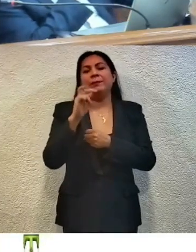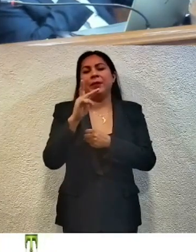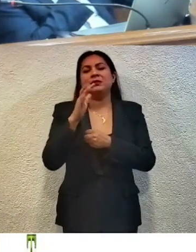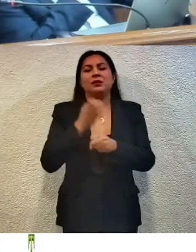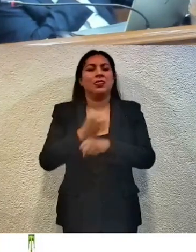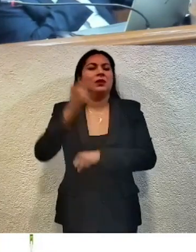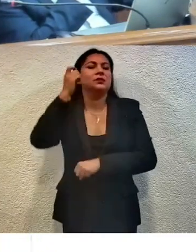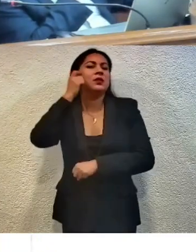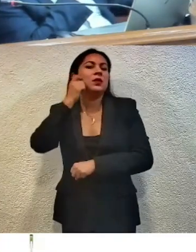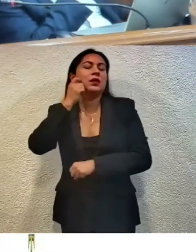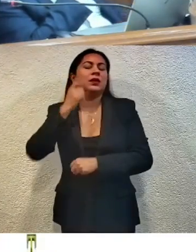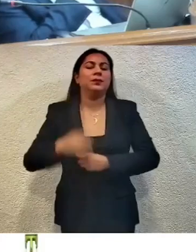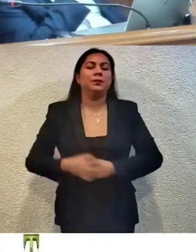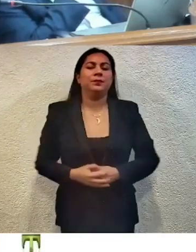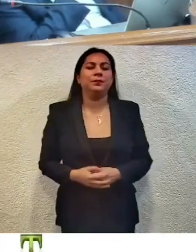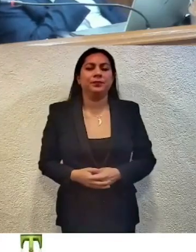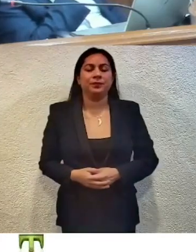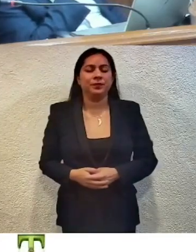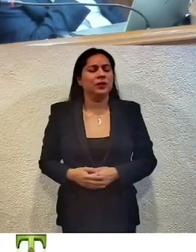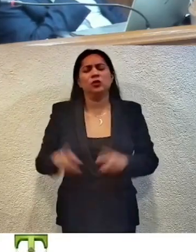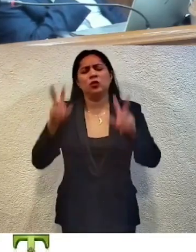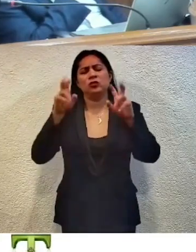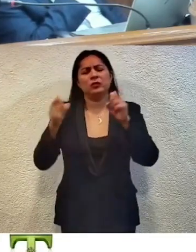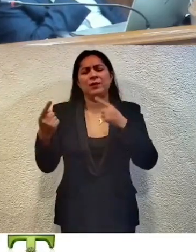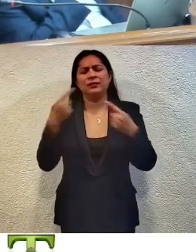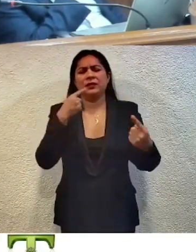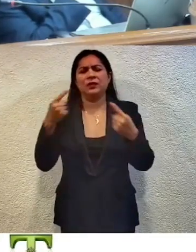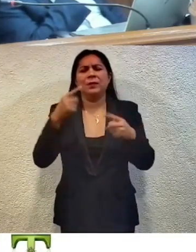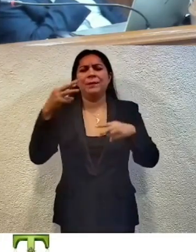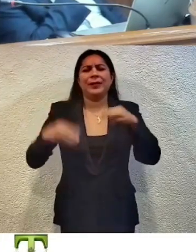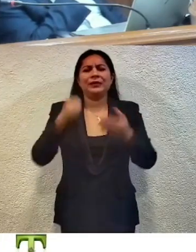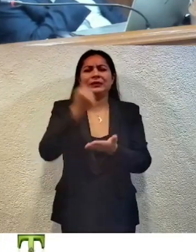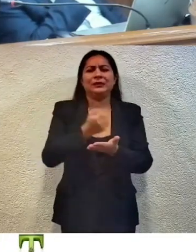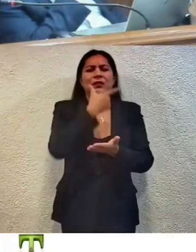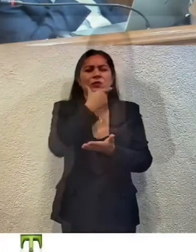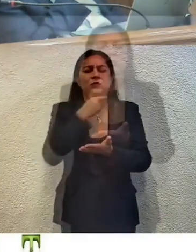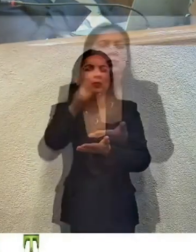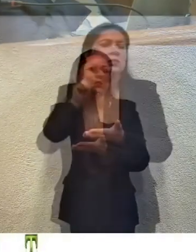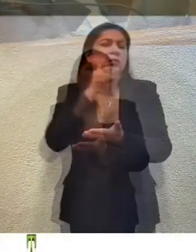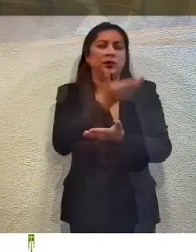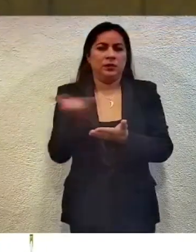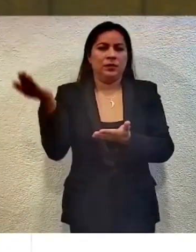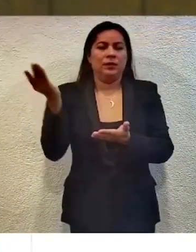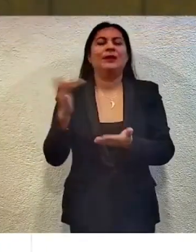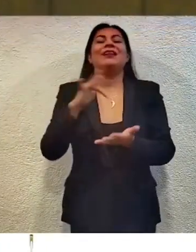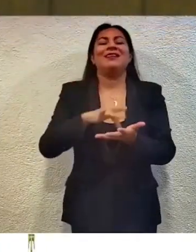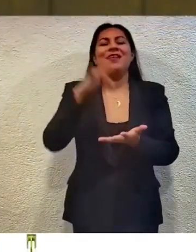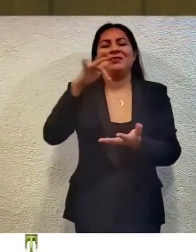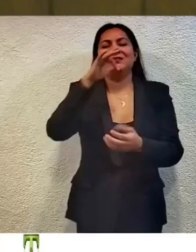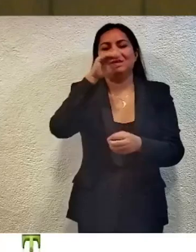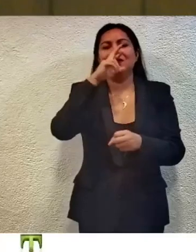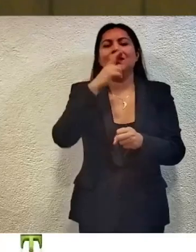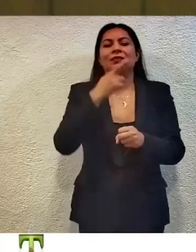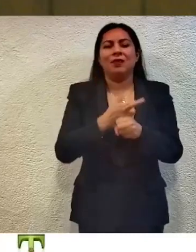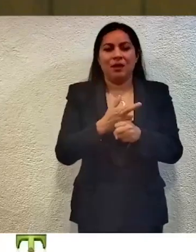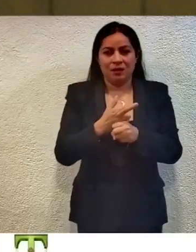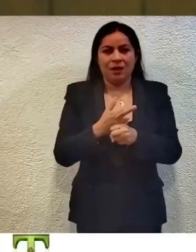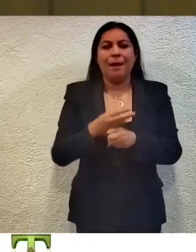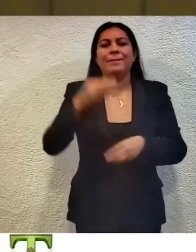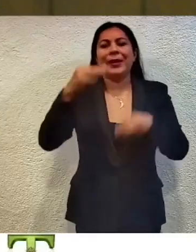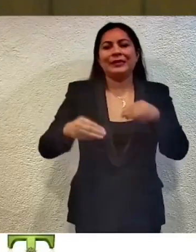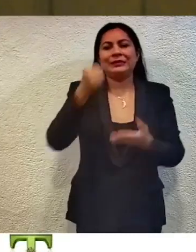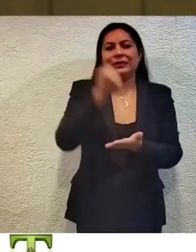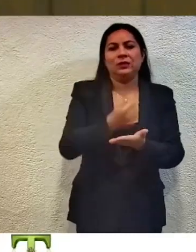Participación Ciudadana del Estado de Guerrero. Son los asuntos a tratar, magistradas, magistrado. Gracias, secretaria.